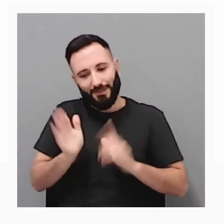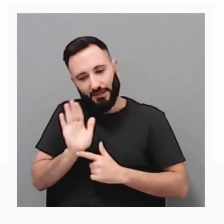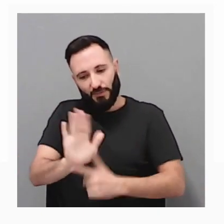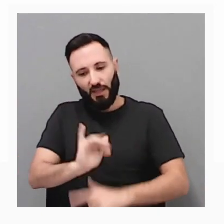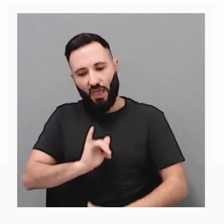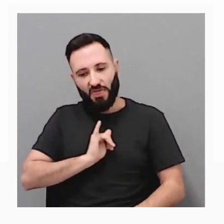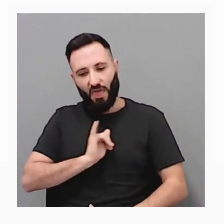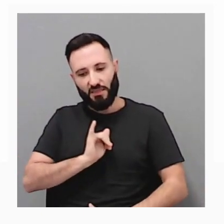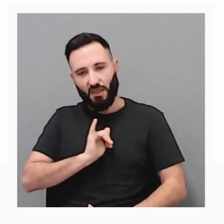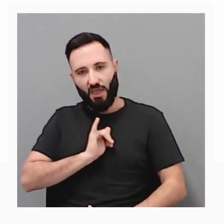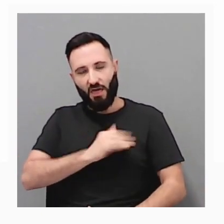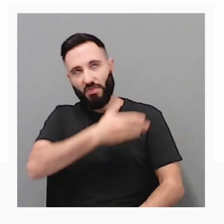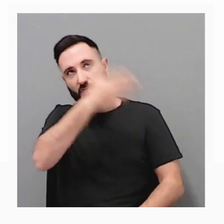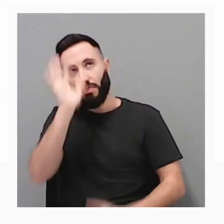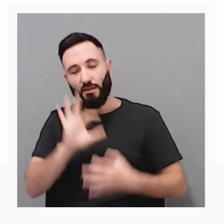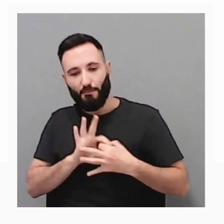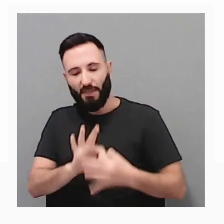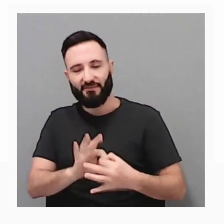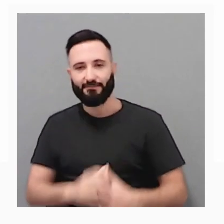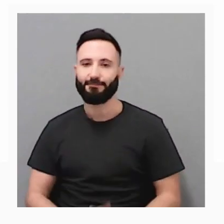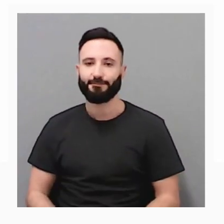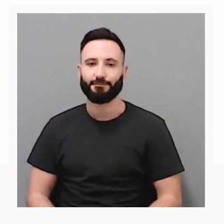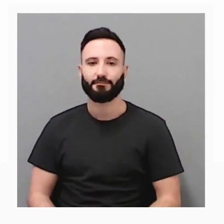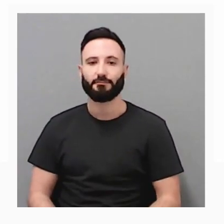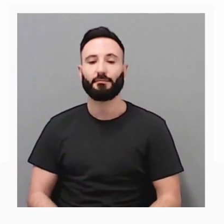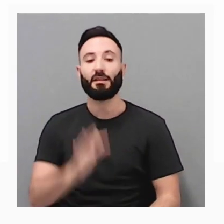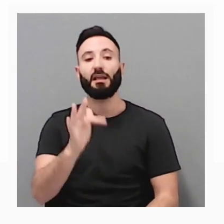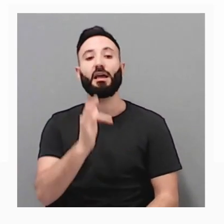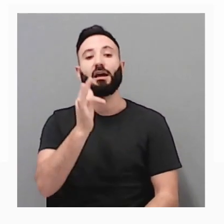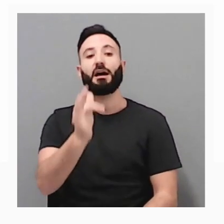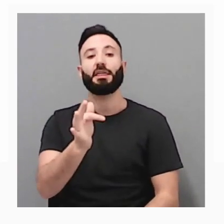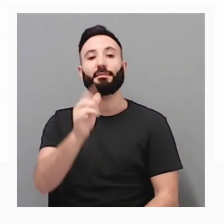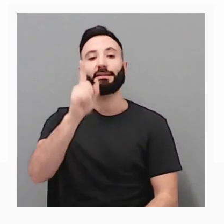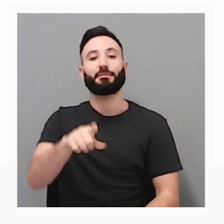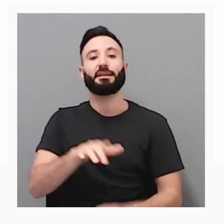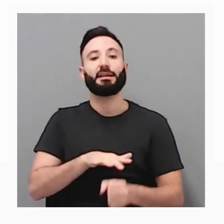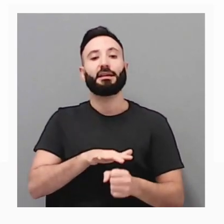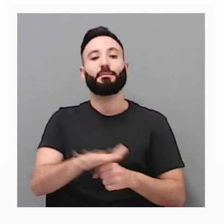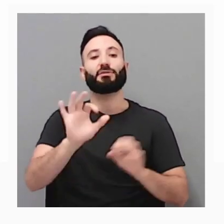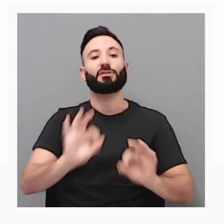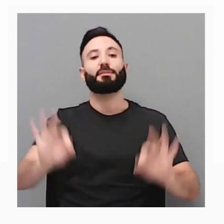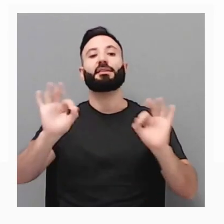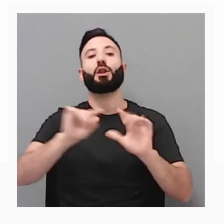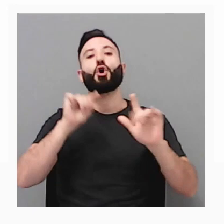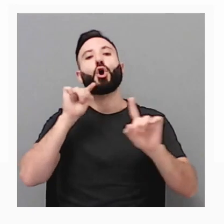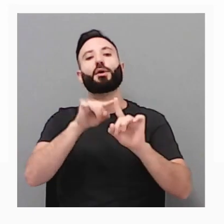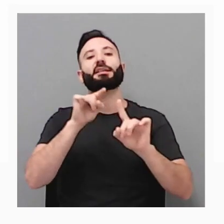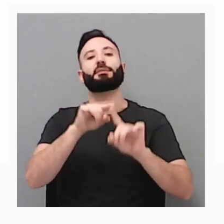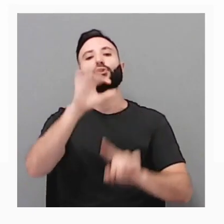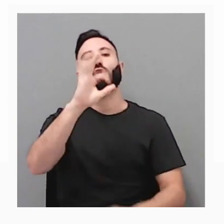con la representatividad que hay. Y además el impacto en los objetivos de desarrollo sostenible.